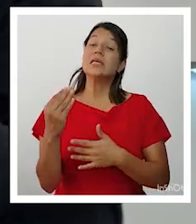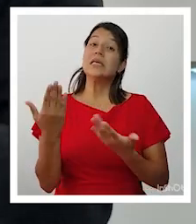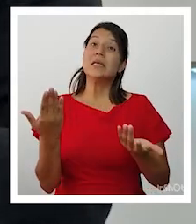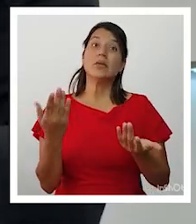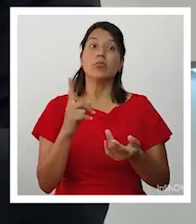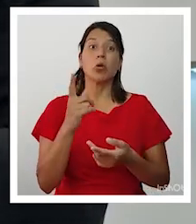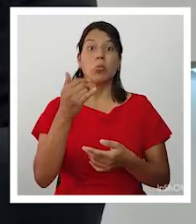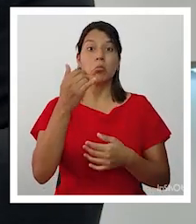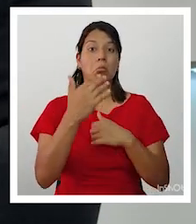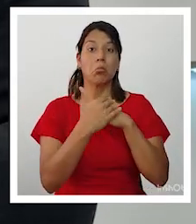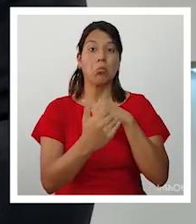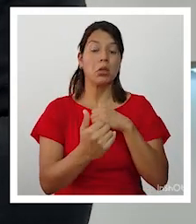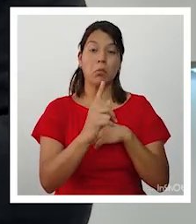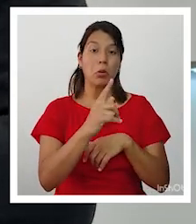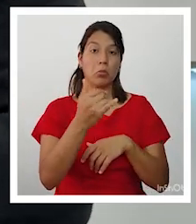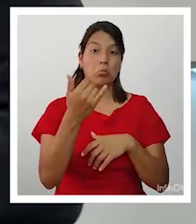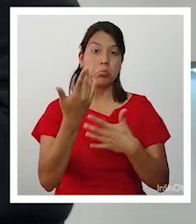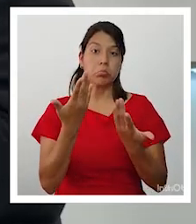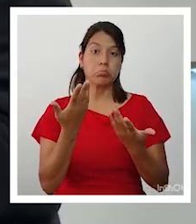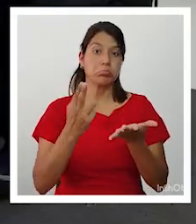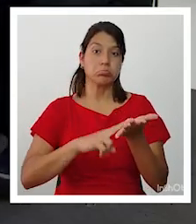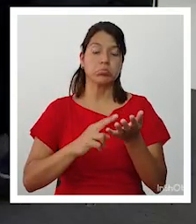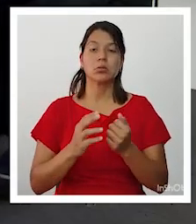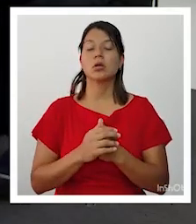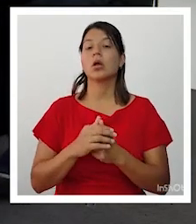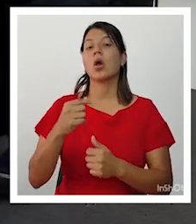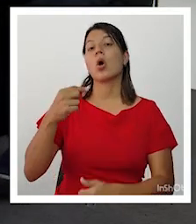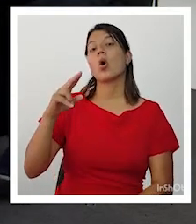llaman en mi caso. Gustavo,